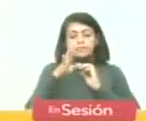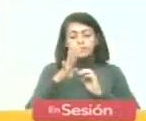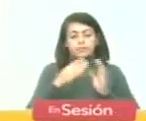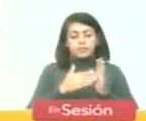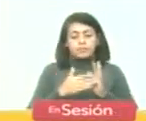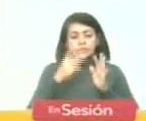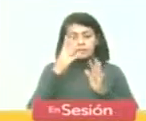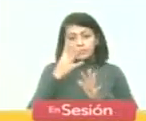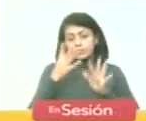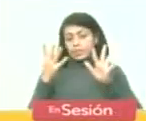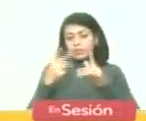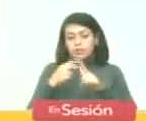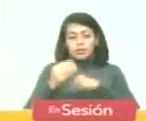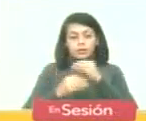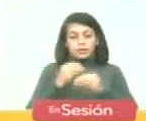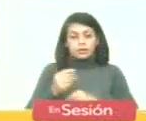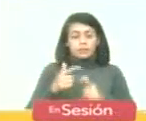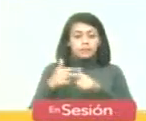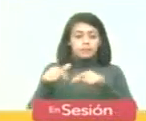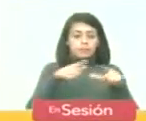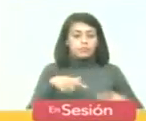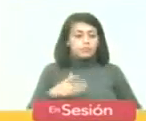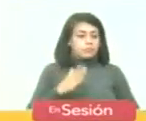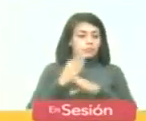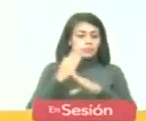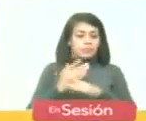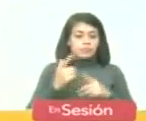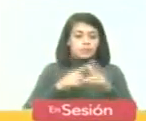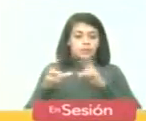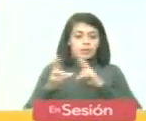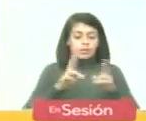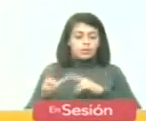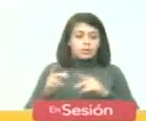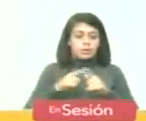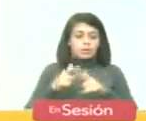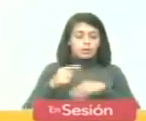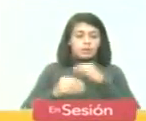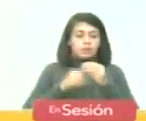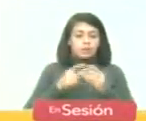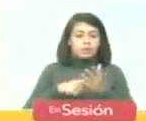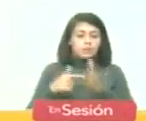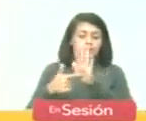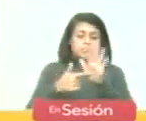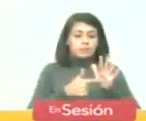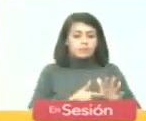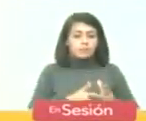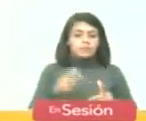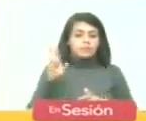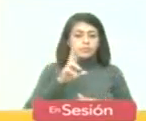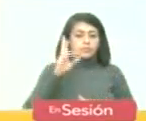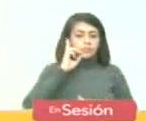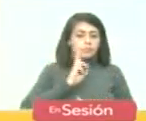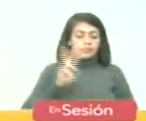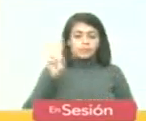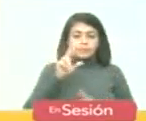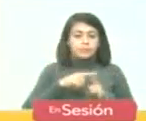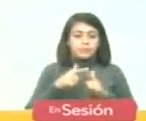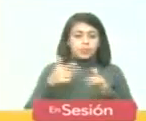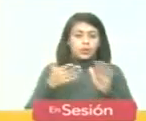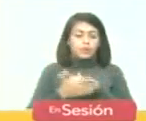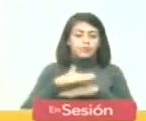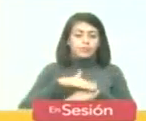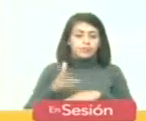años del establecimiento de las fructíferas relaciones diplomáticas entre la República Bolivariana de Venezuela y